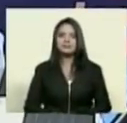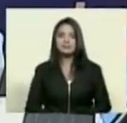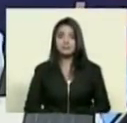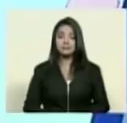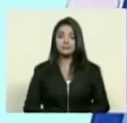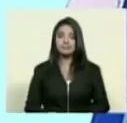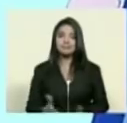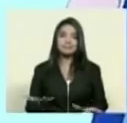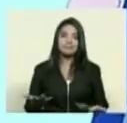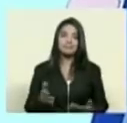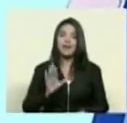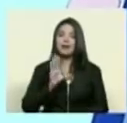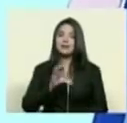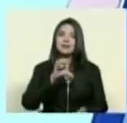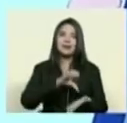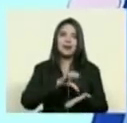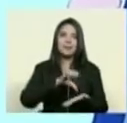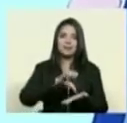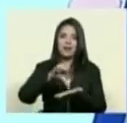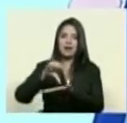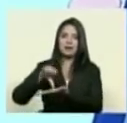Así están las capitales.